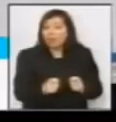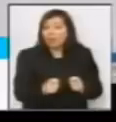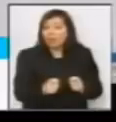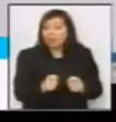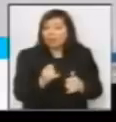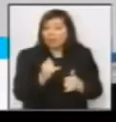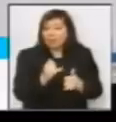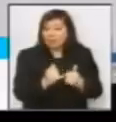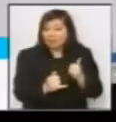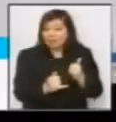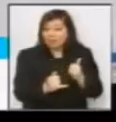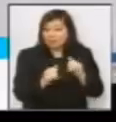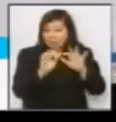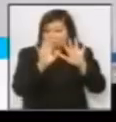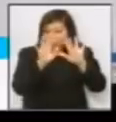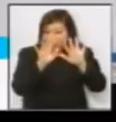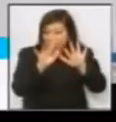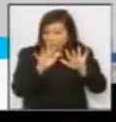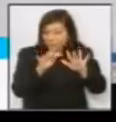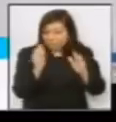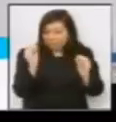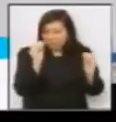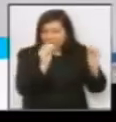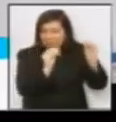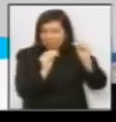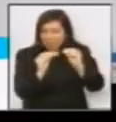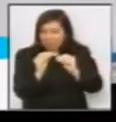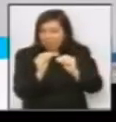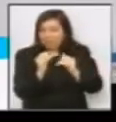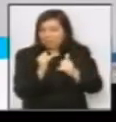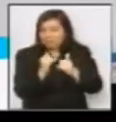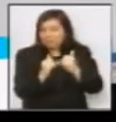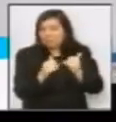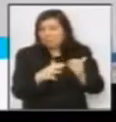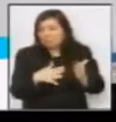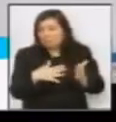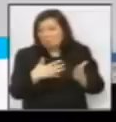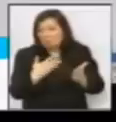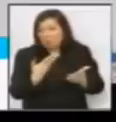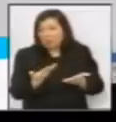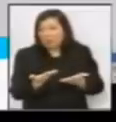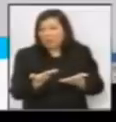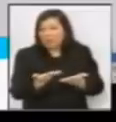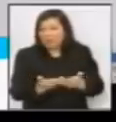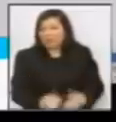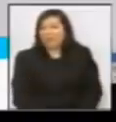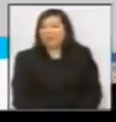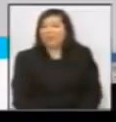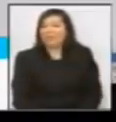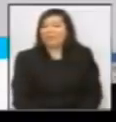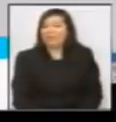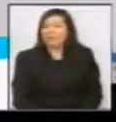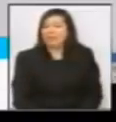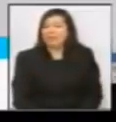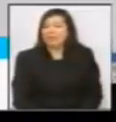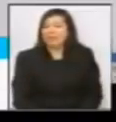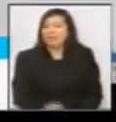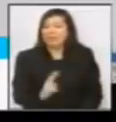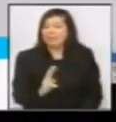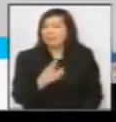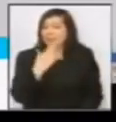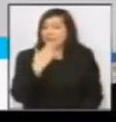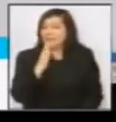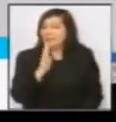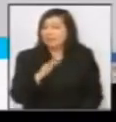nada. Que terminen, por favor, de escribir a fin de que. En cuyo caso surte efecto cuando es tramitado a la ropa.